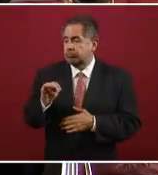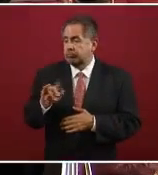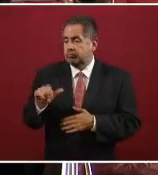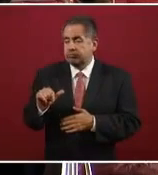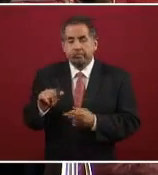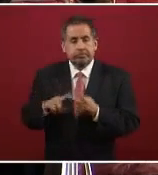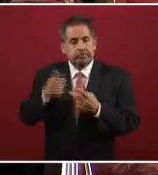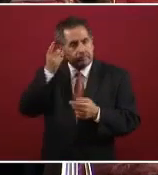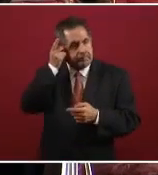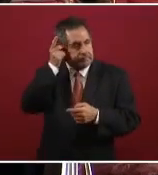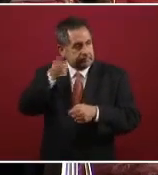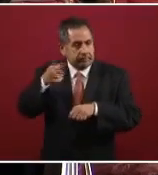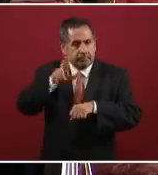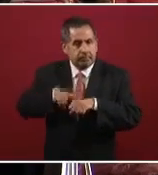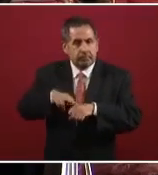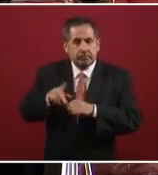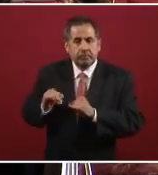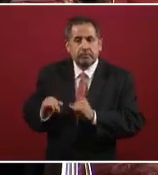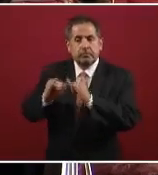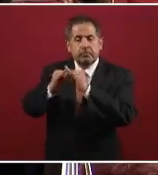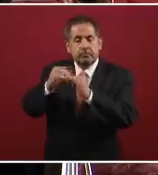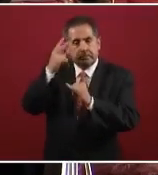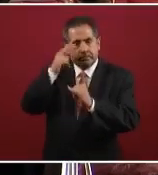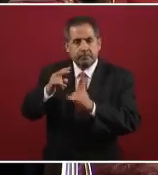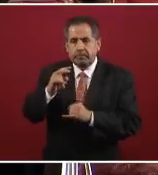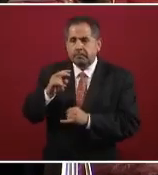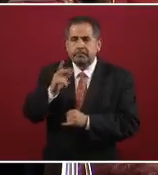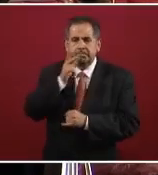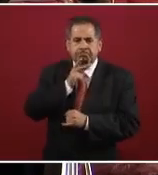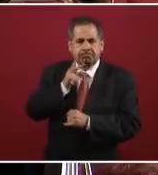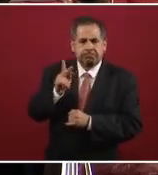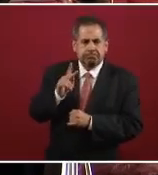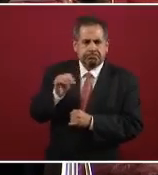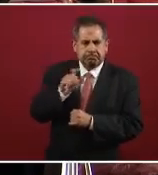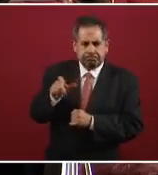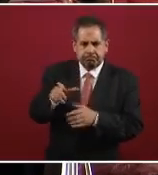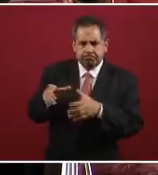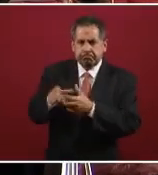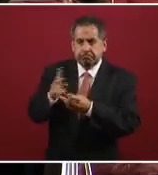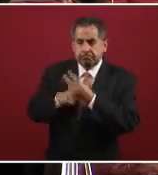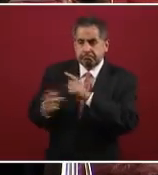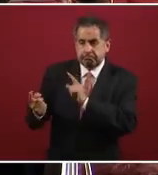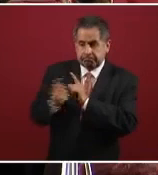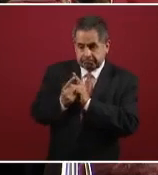director del instituto mexicano del petróleo que nos acompaña